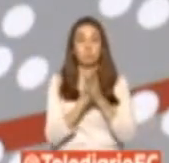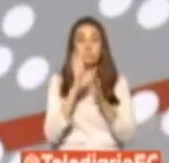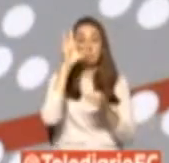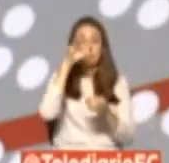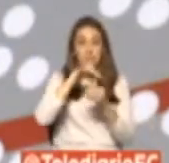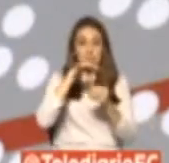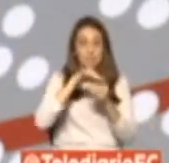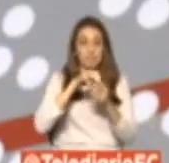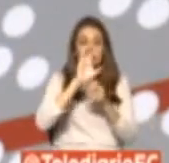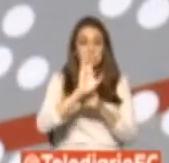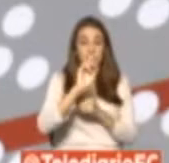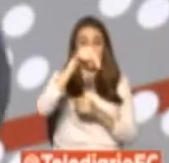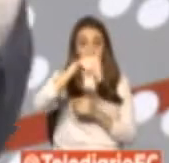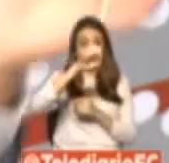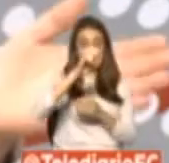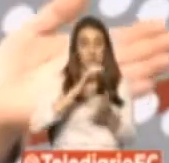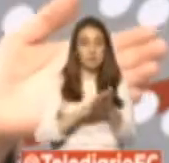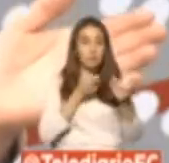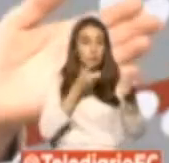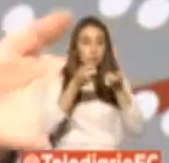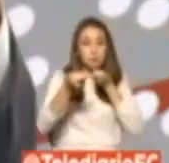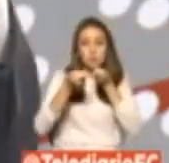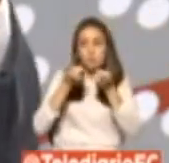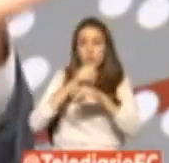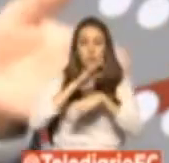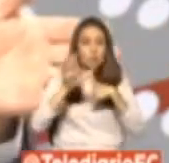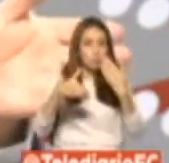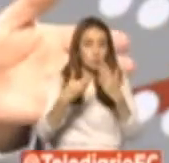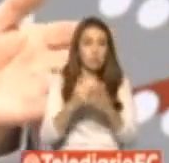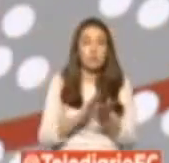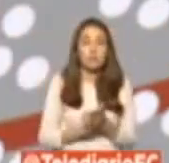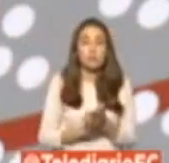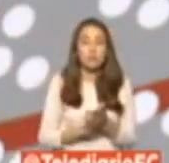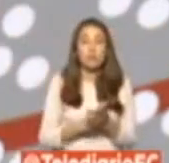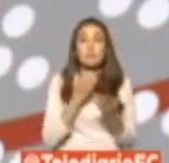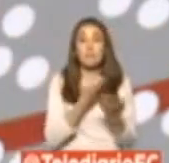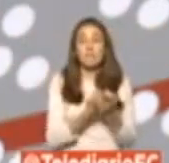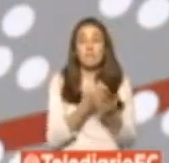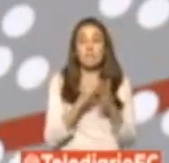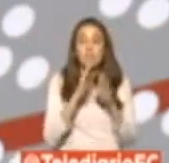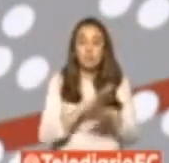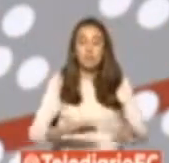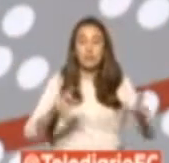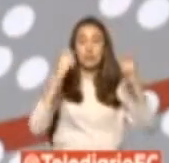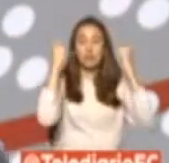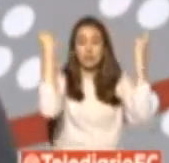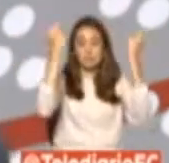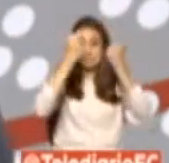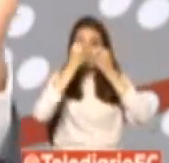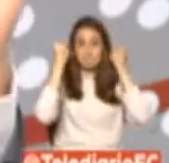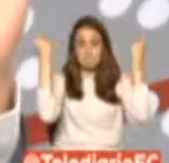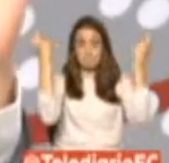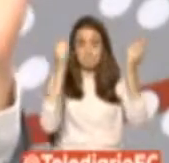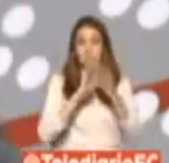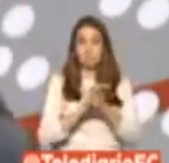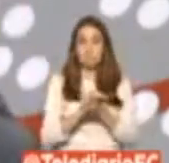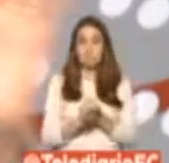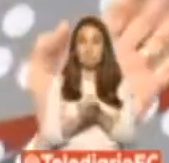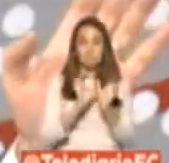Nacional Electoral. Que controla todo. El financiamiento de campañas y el financiamiento de los